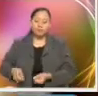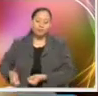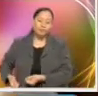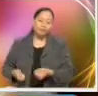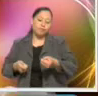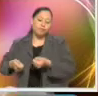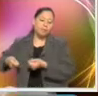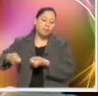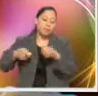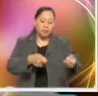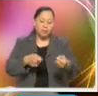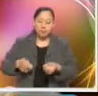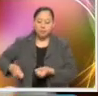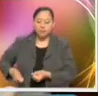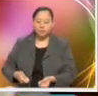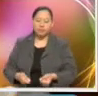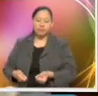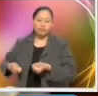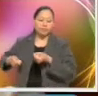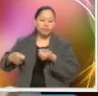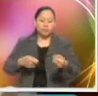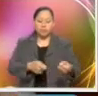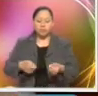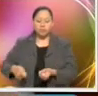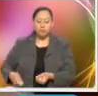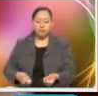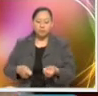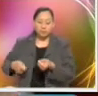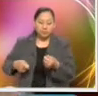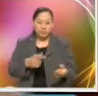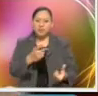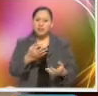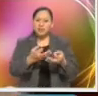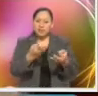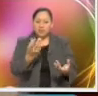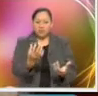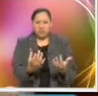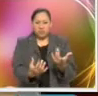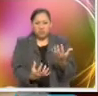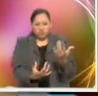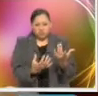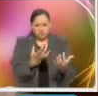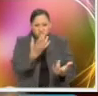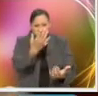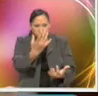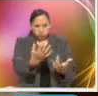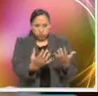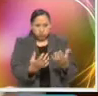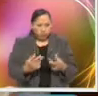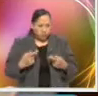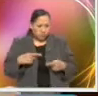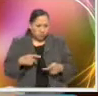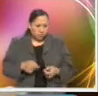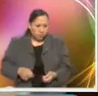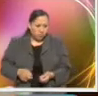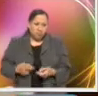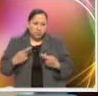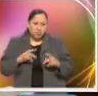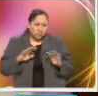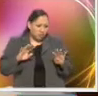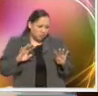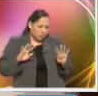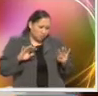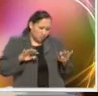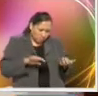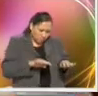encima de aquel ataúd, emergía desde el fondo de la tierra con una fuerza inusitada que llenaba de pánico a todo el mundo.